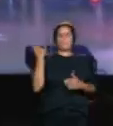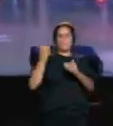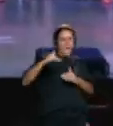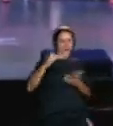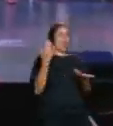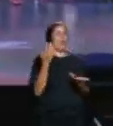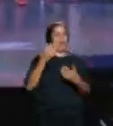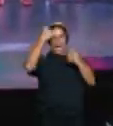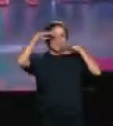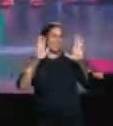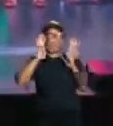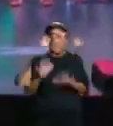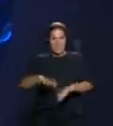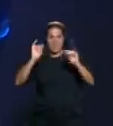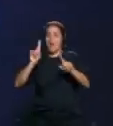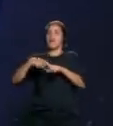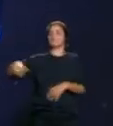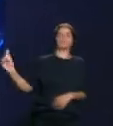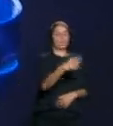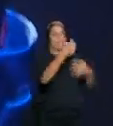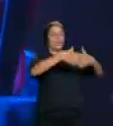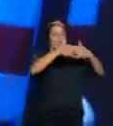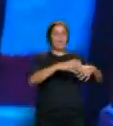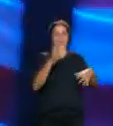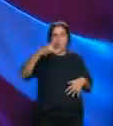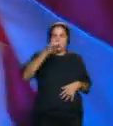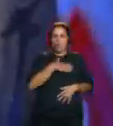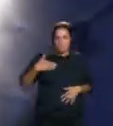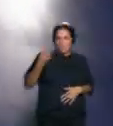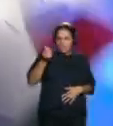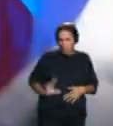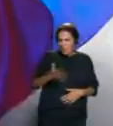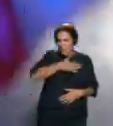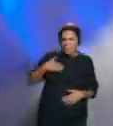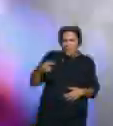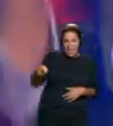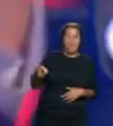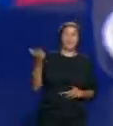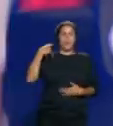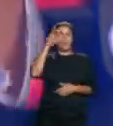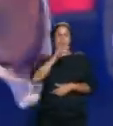Mata a una máquina, solo quiere tu sueldo. Ya está cuando en La Palma la gente trabaja.